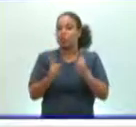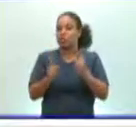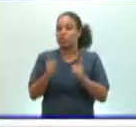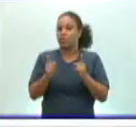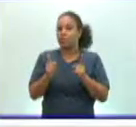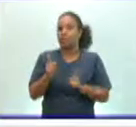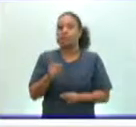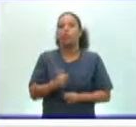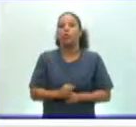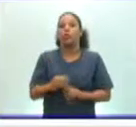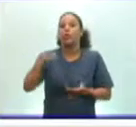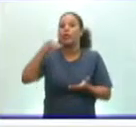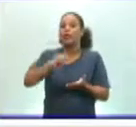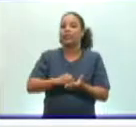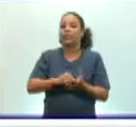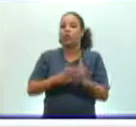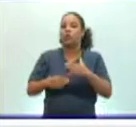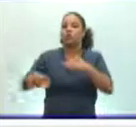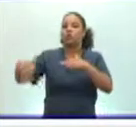están sobre una